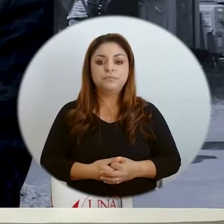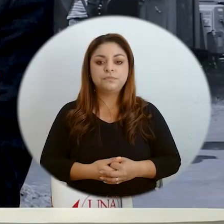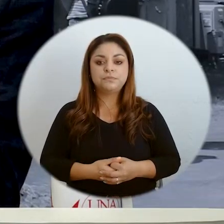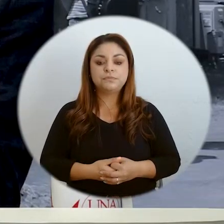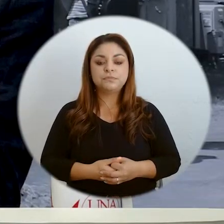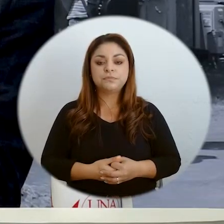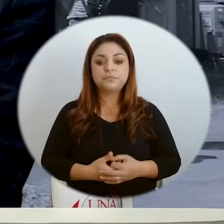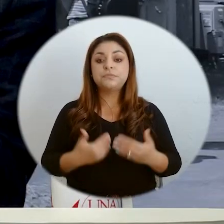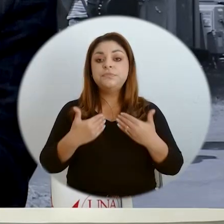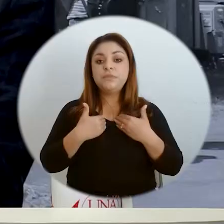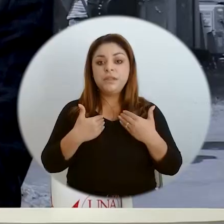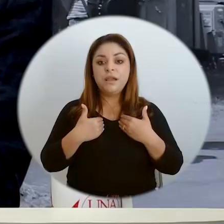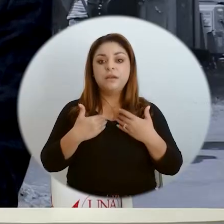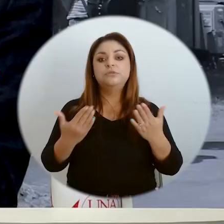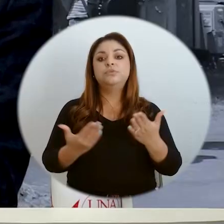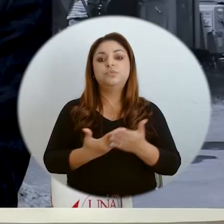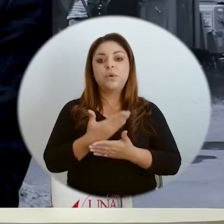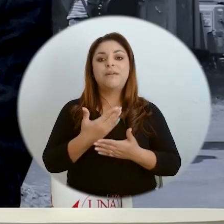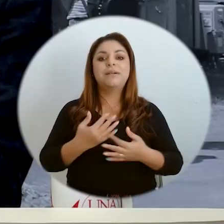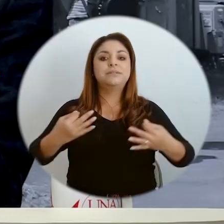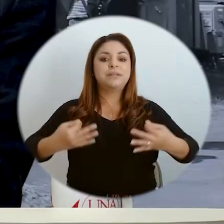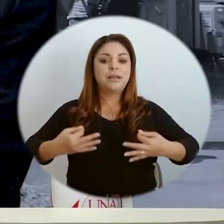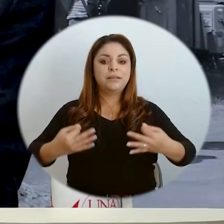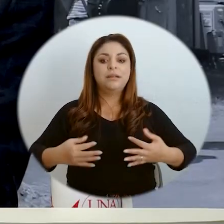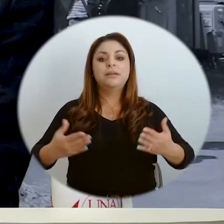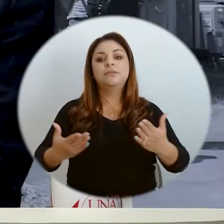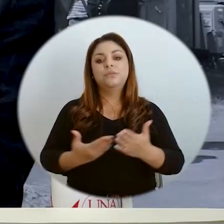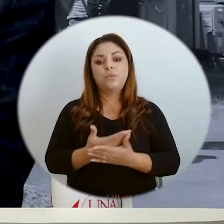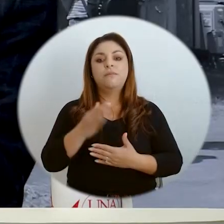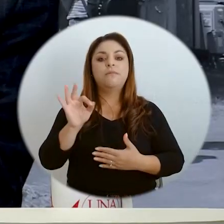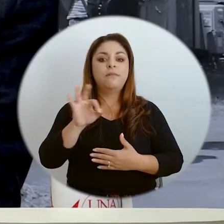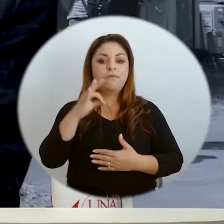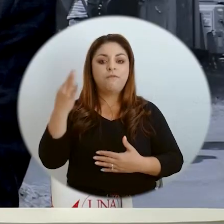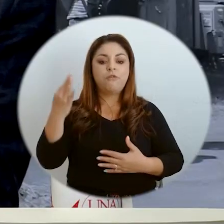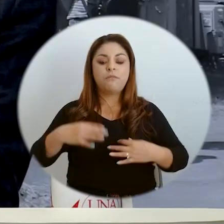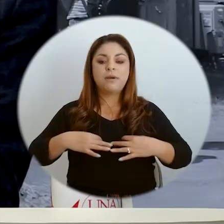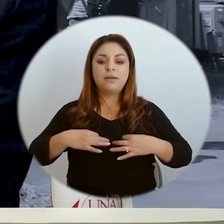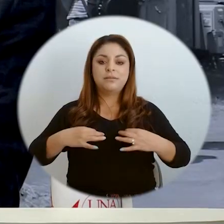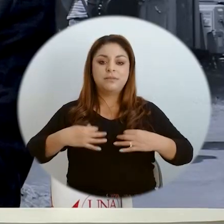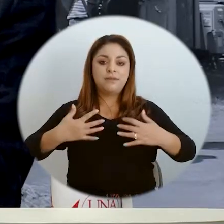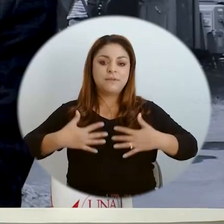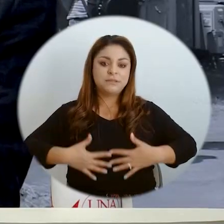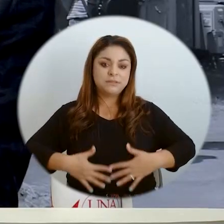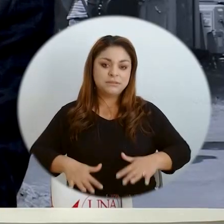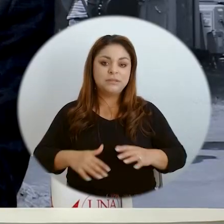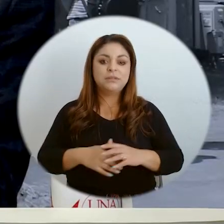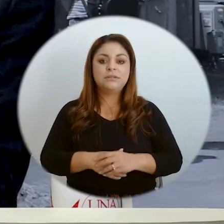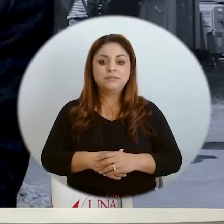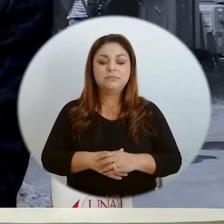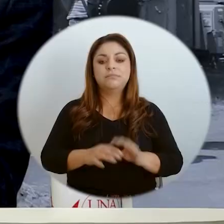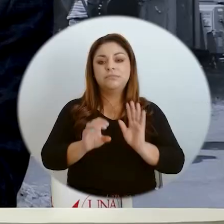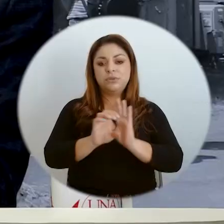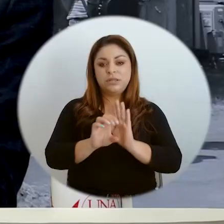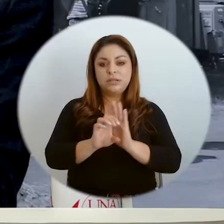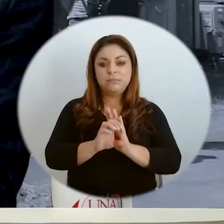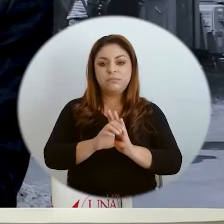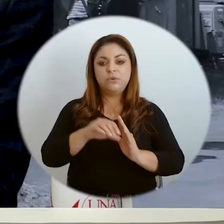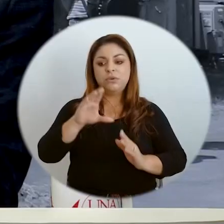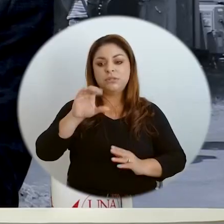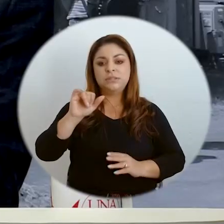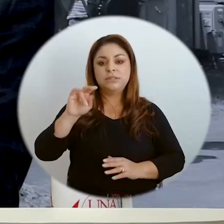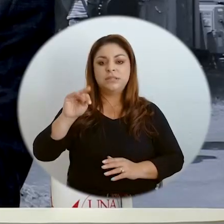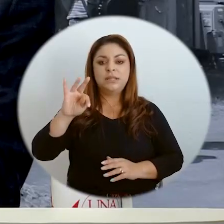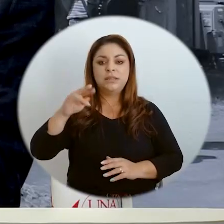Entonces ahí, y también se manifiesta en una nueva estética, una nueva forma de vestir, que eso lo han investigado, por ejemplo, en